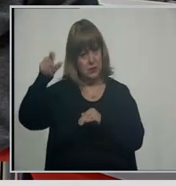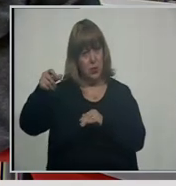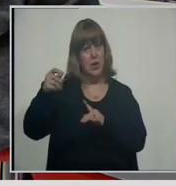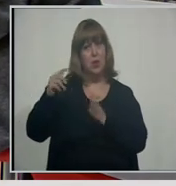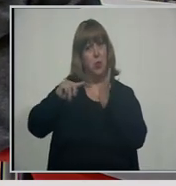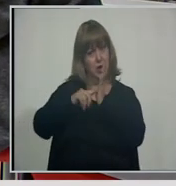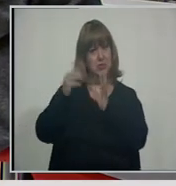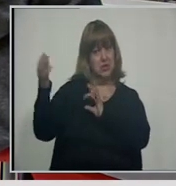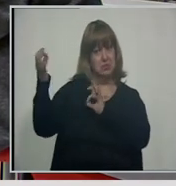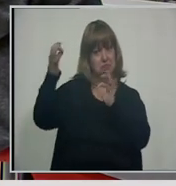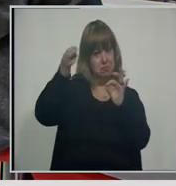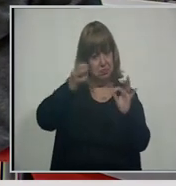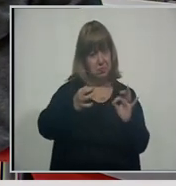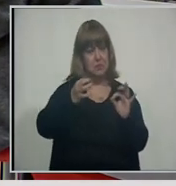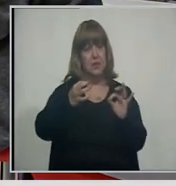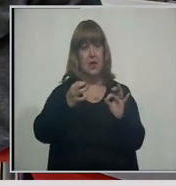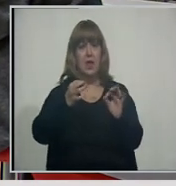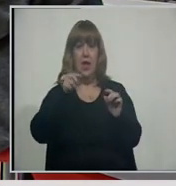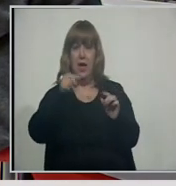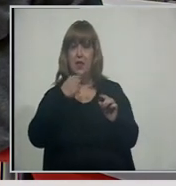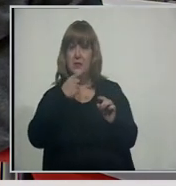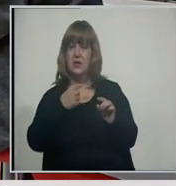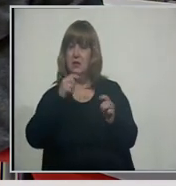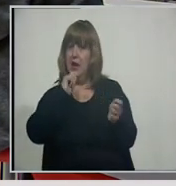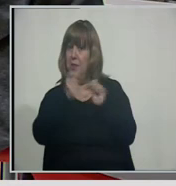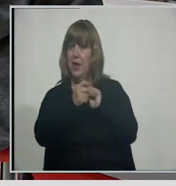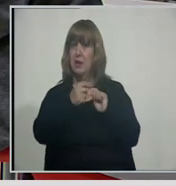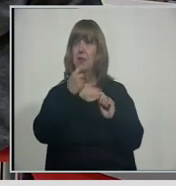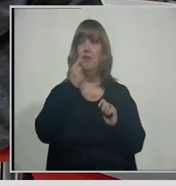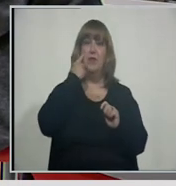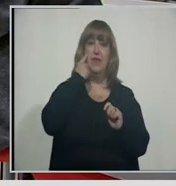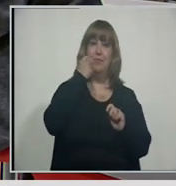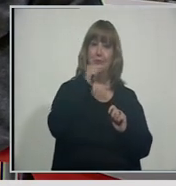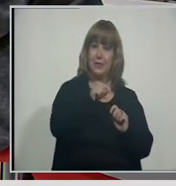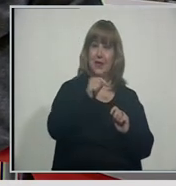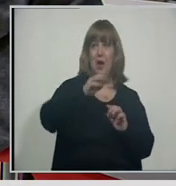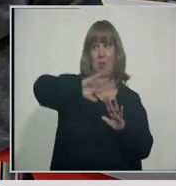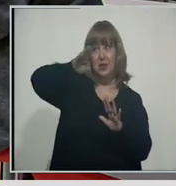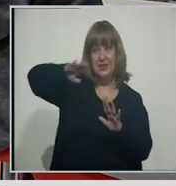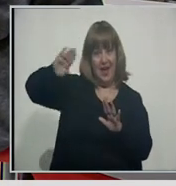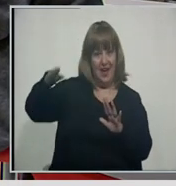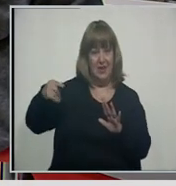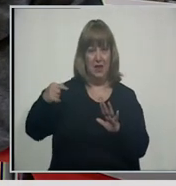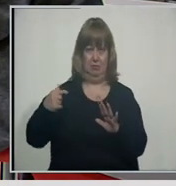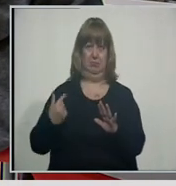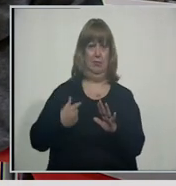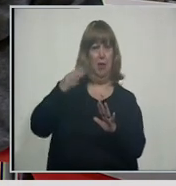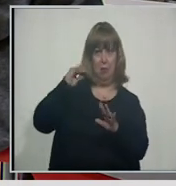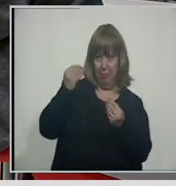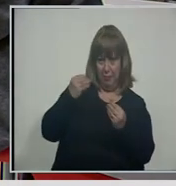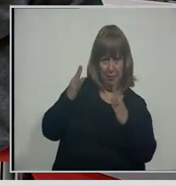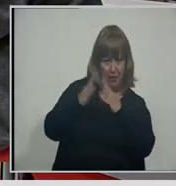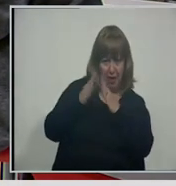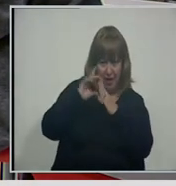que han crecido cambiar su vida totalmente no se han venido a vivir a esos lugares bien para nosotros los mendocinos por ahí son